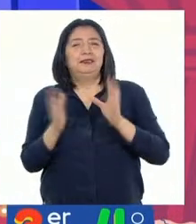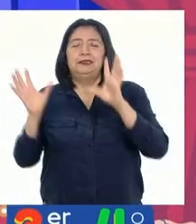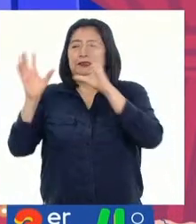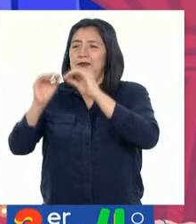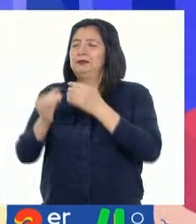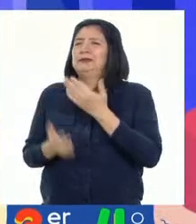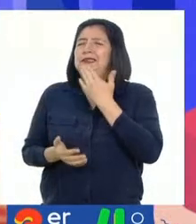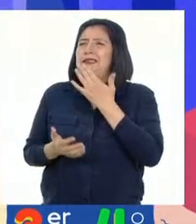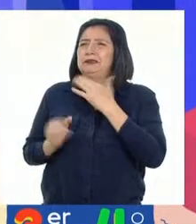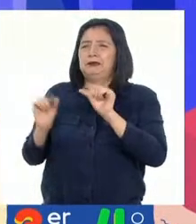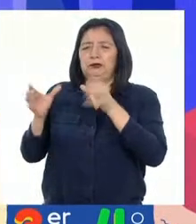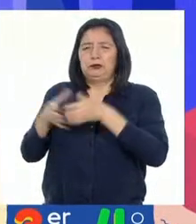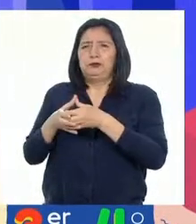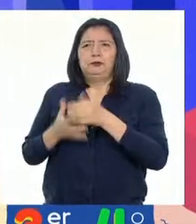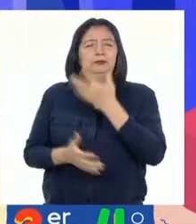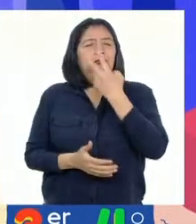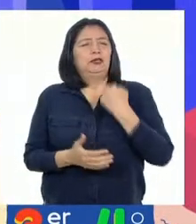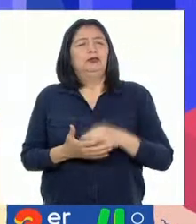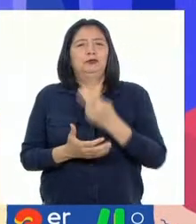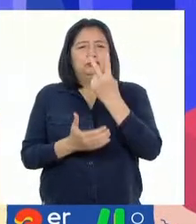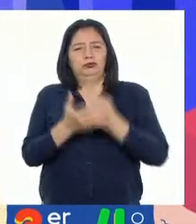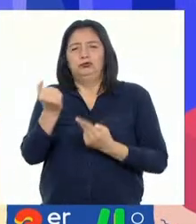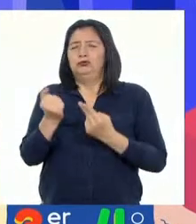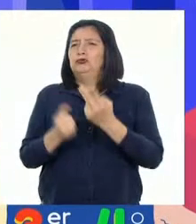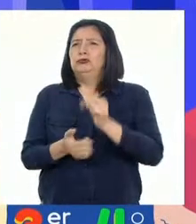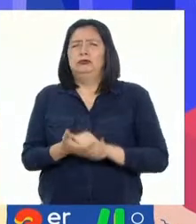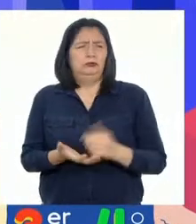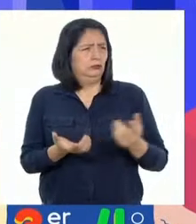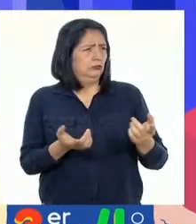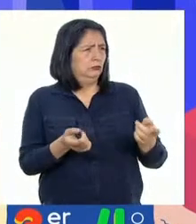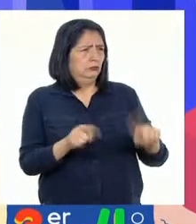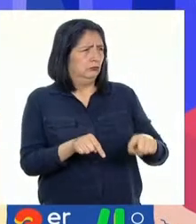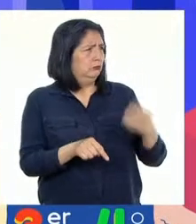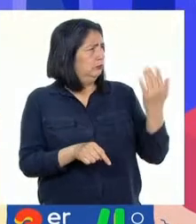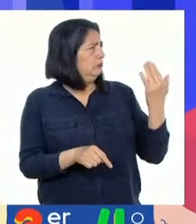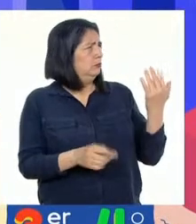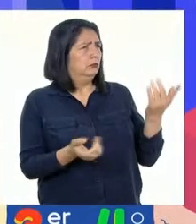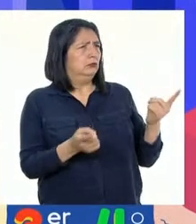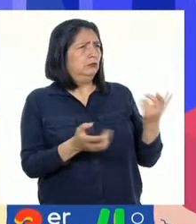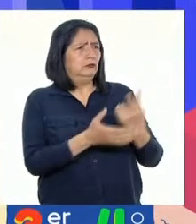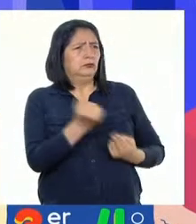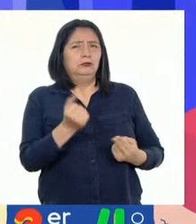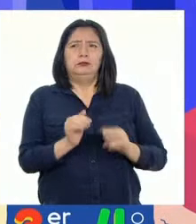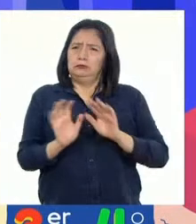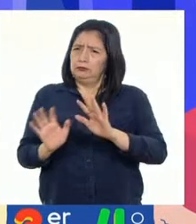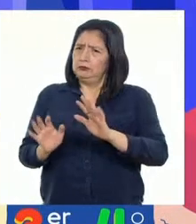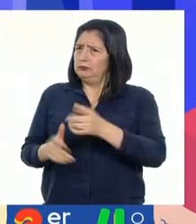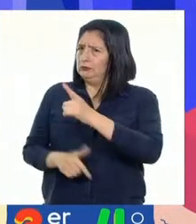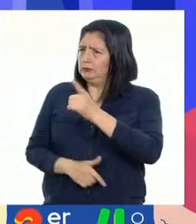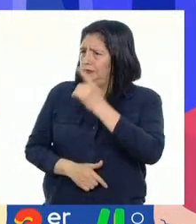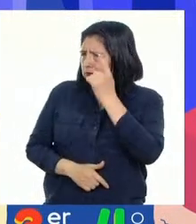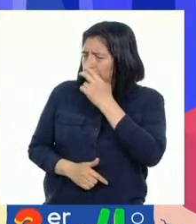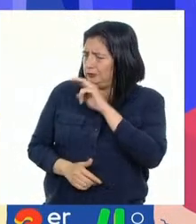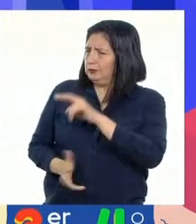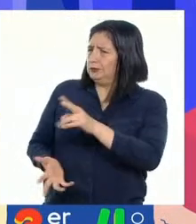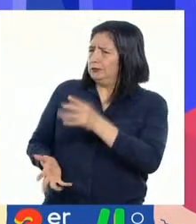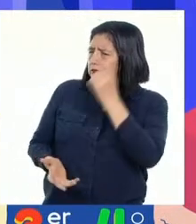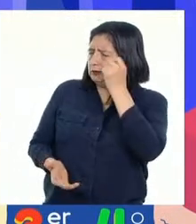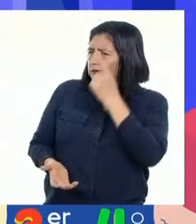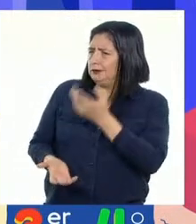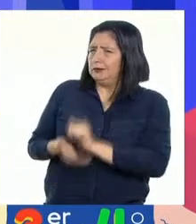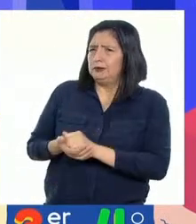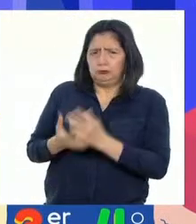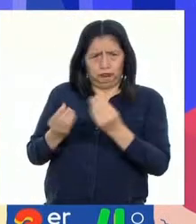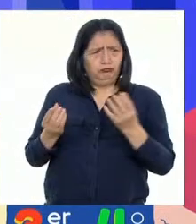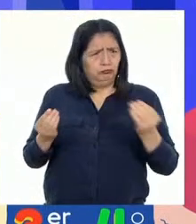la categoría Mejor Dúo. ¿Qué? ¿Cuándo hubo algún dúo? Viajerito, ¿no te diste cuenta?